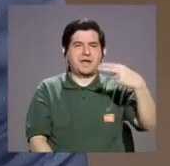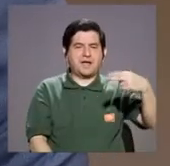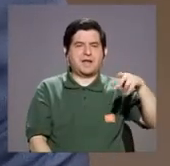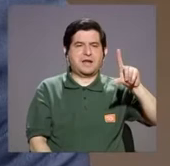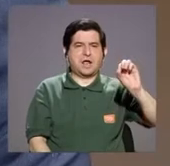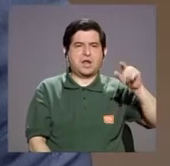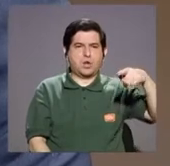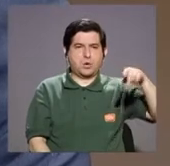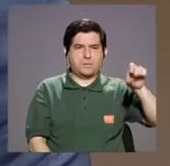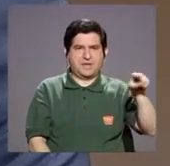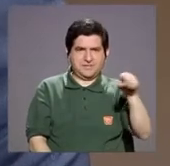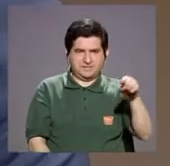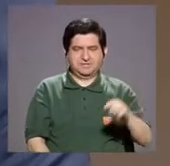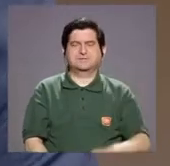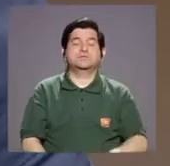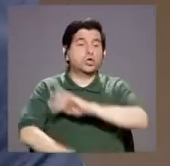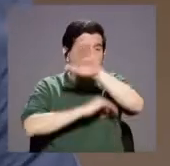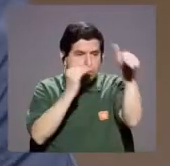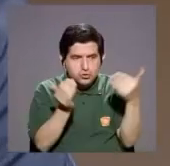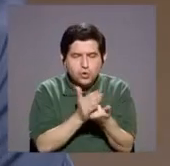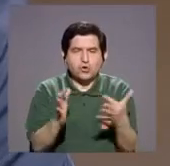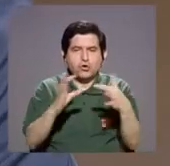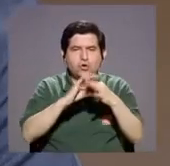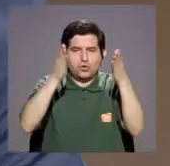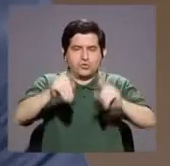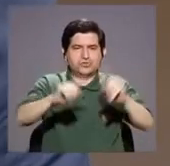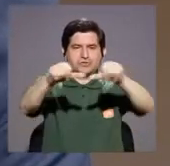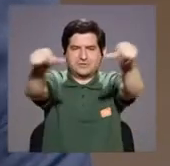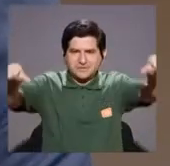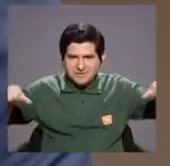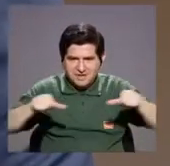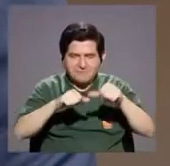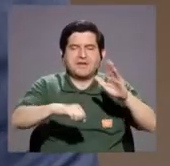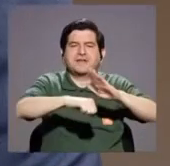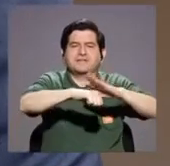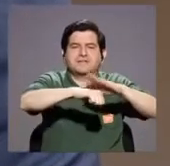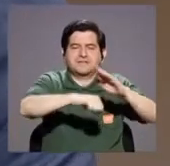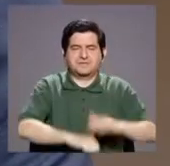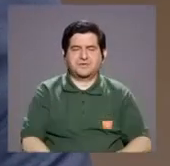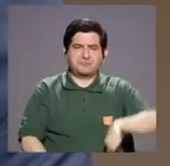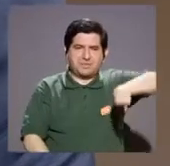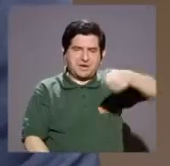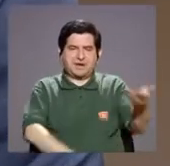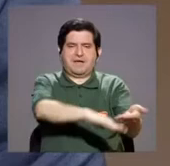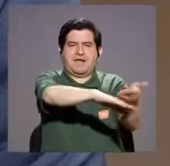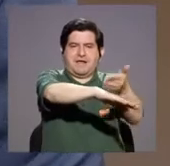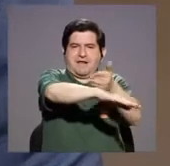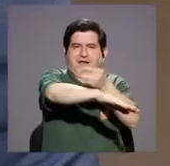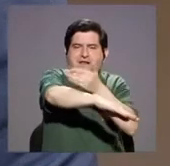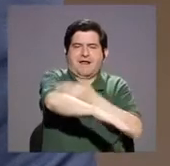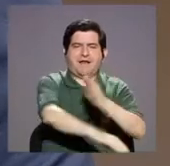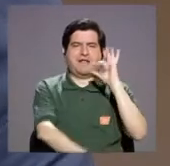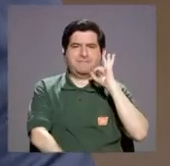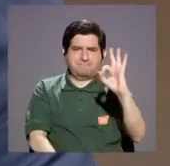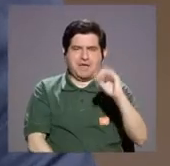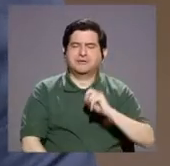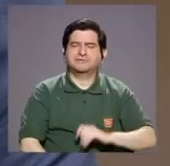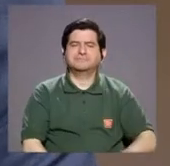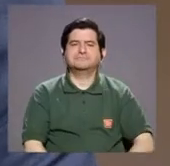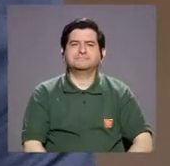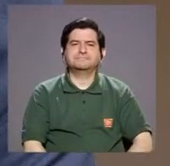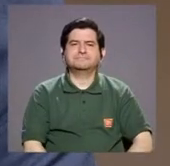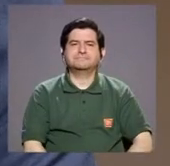lópez y todos coordinadores en diferentes áreas que hacen posible que el canal avance que el canal esté bien entonces